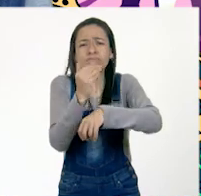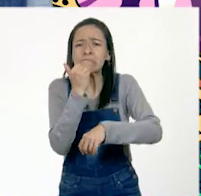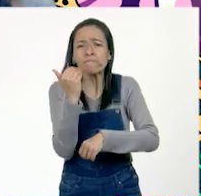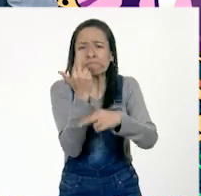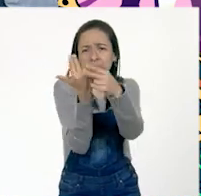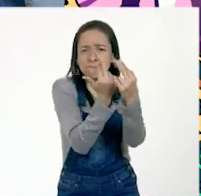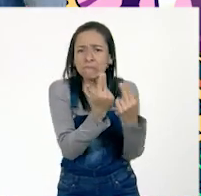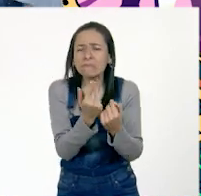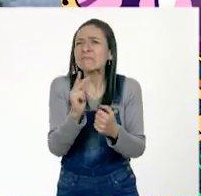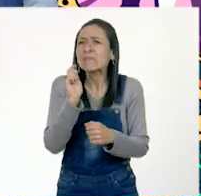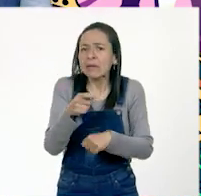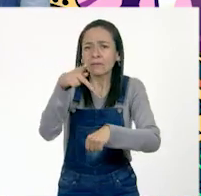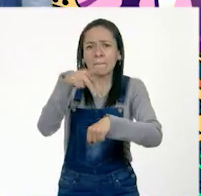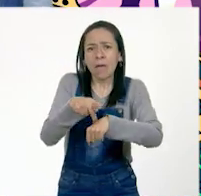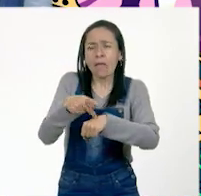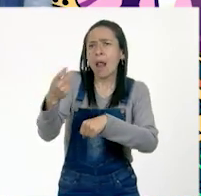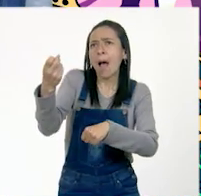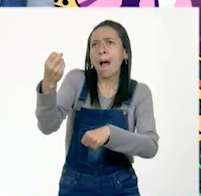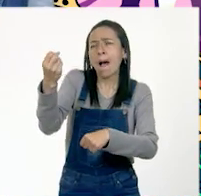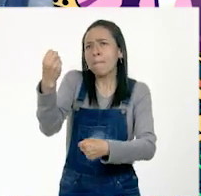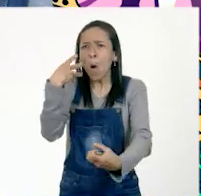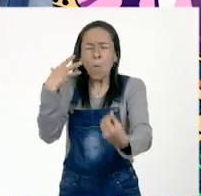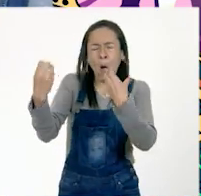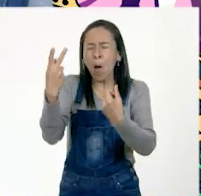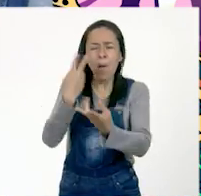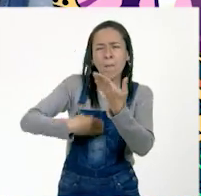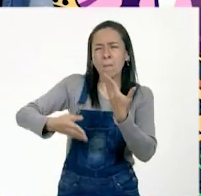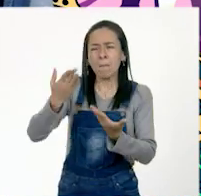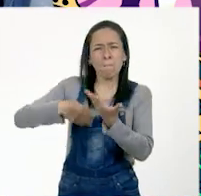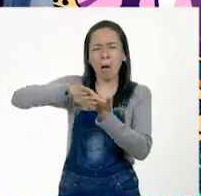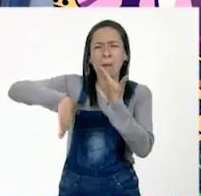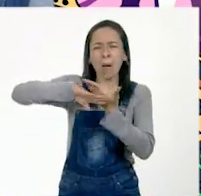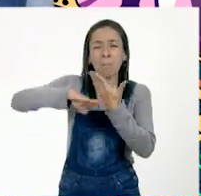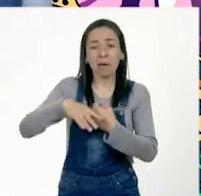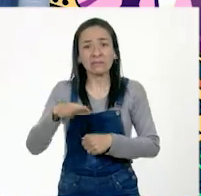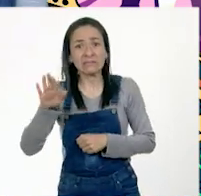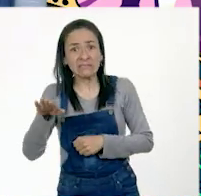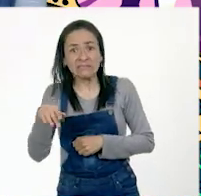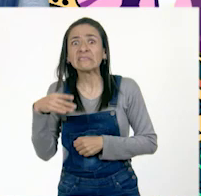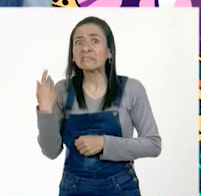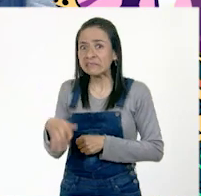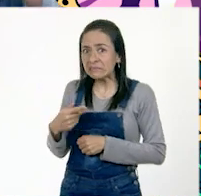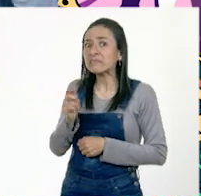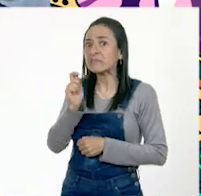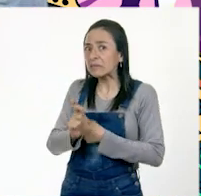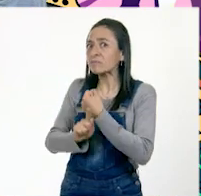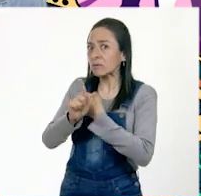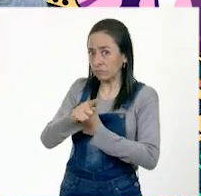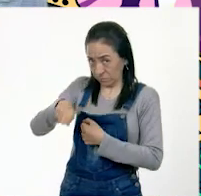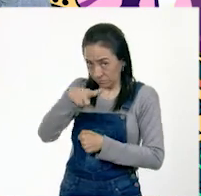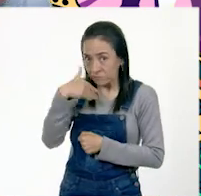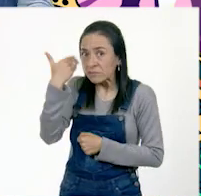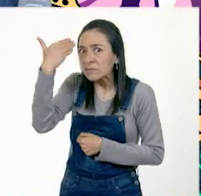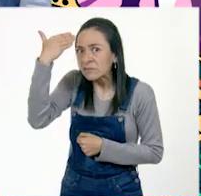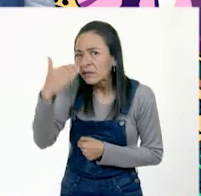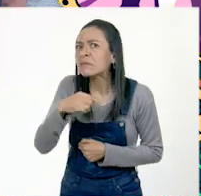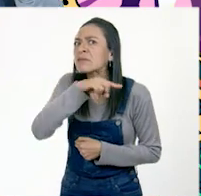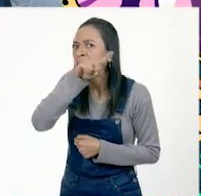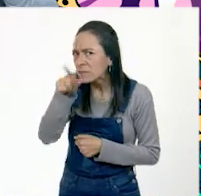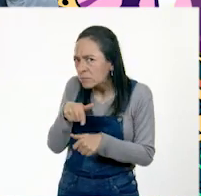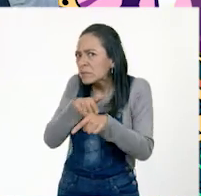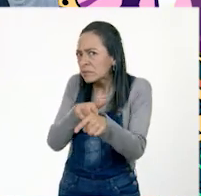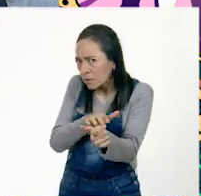en problemas. Hoy seguirán su aventura. ¿Quieren ver qué es lo que sigue? ¡Ah! Sigan con nosotros, niñas y